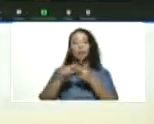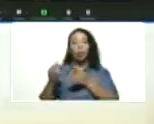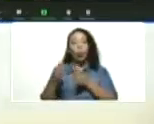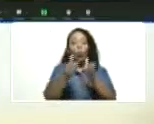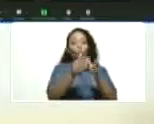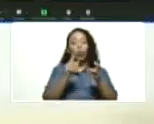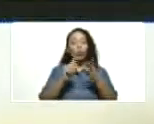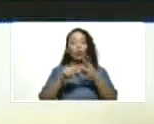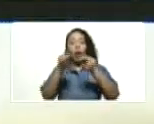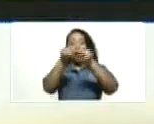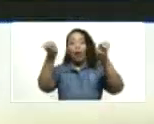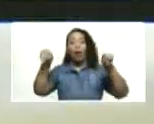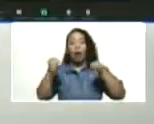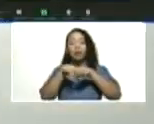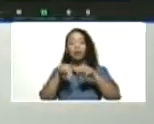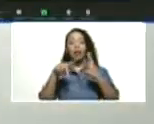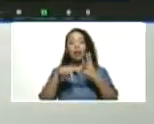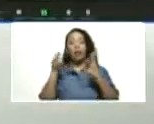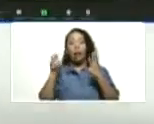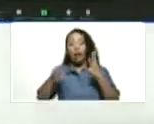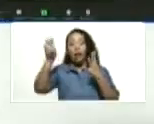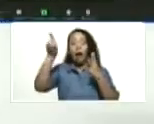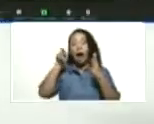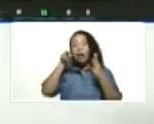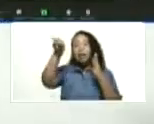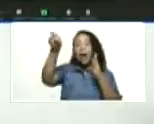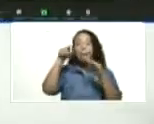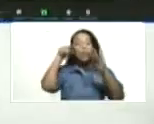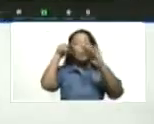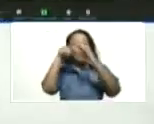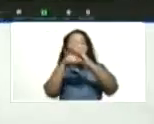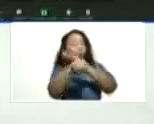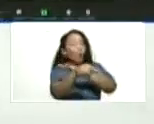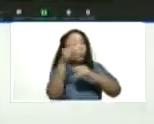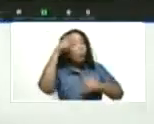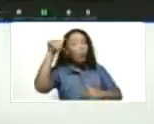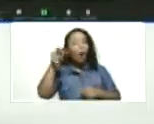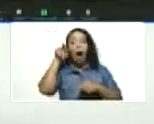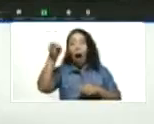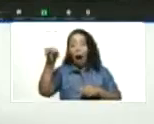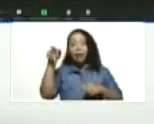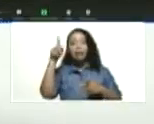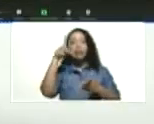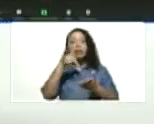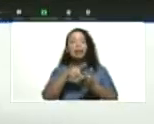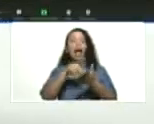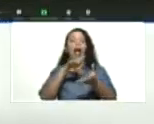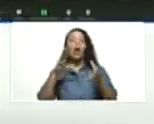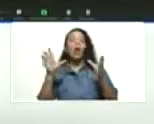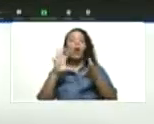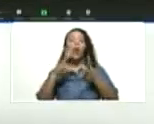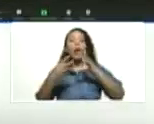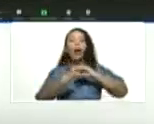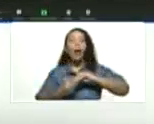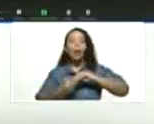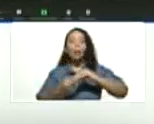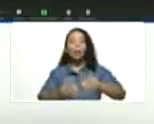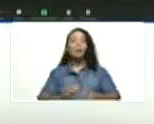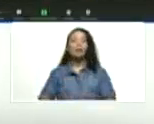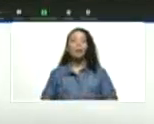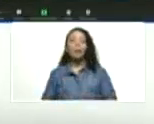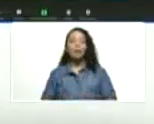la cancha, de la escalera, allá en la profundidad del pueblo, ahí llegan los comités locales de